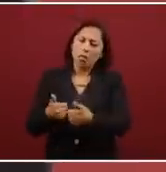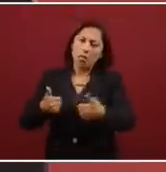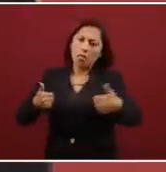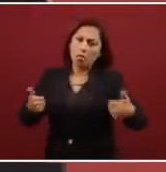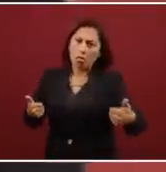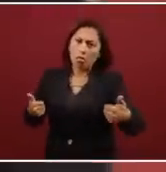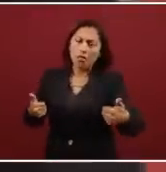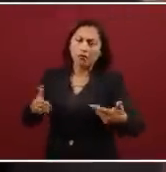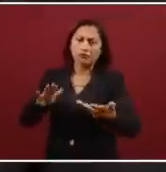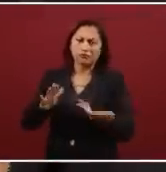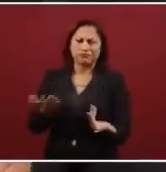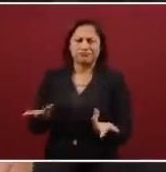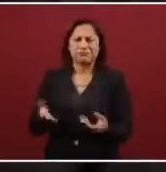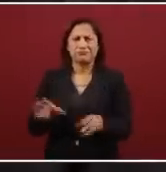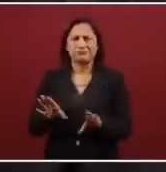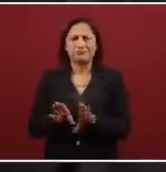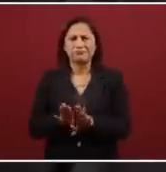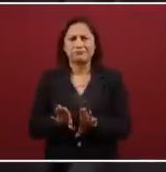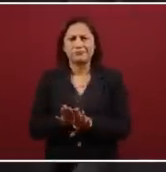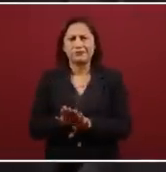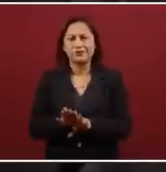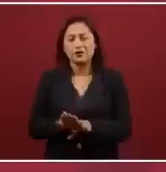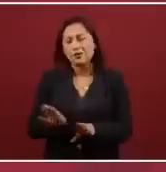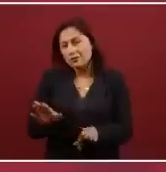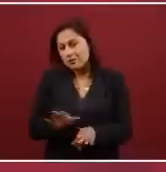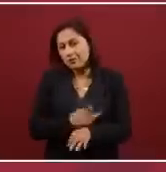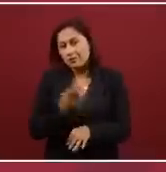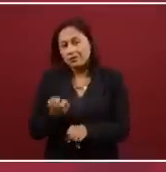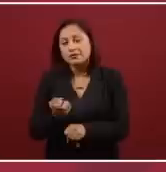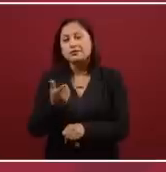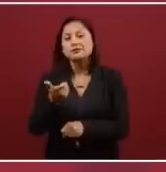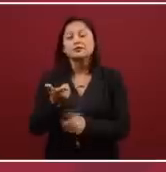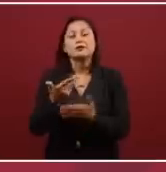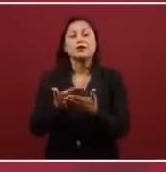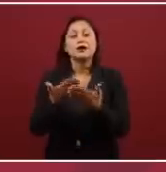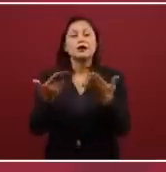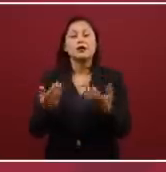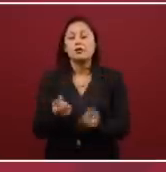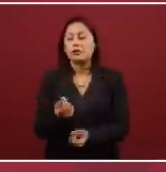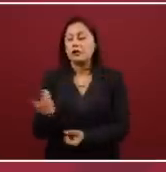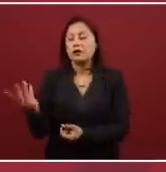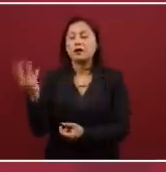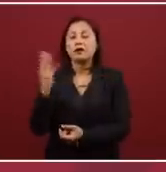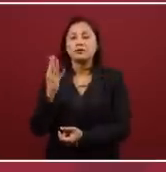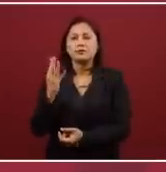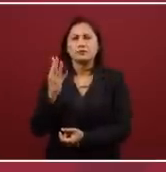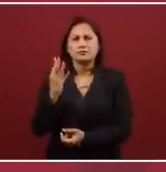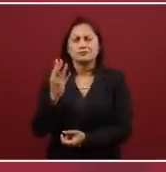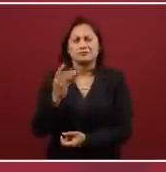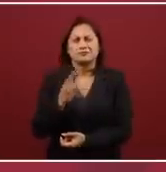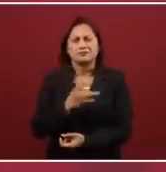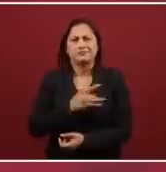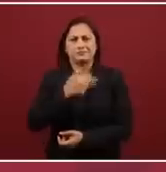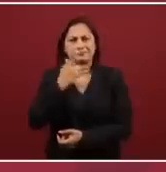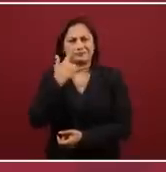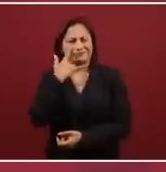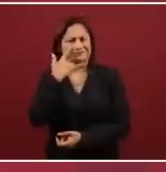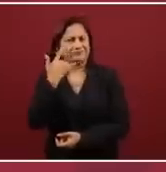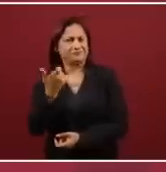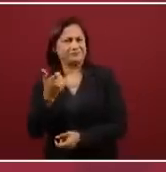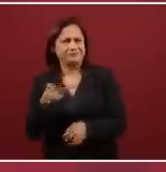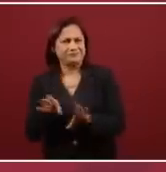eso les extraña, imagínense, una gente que estaba